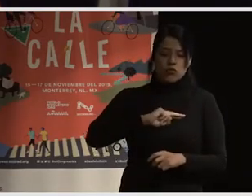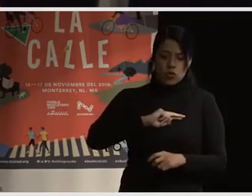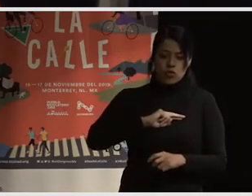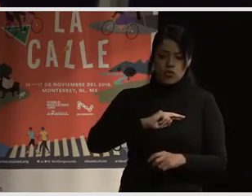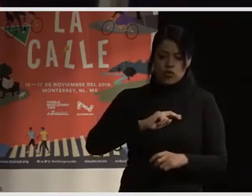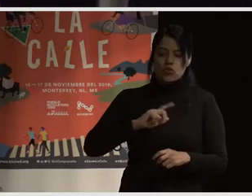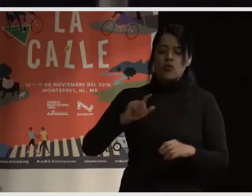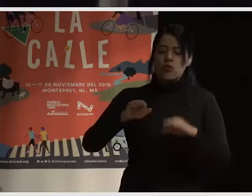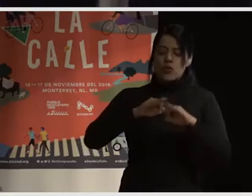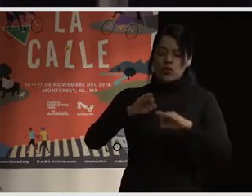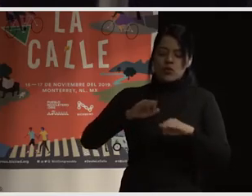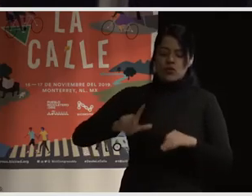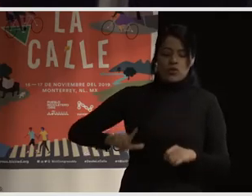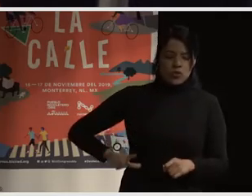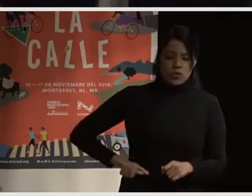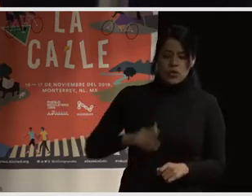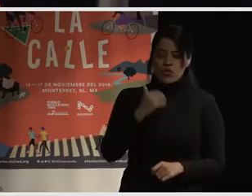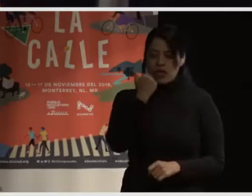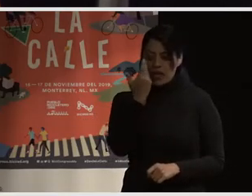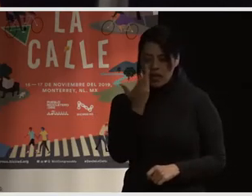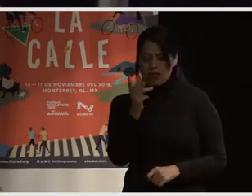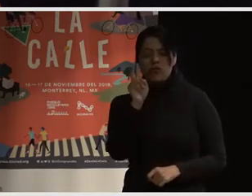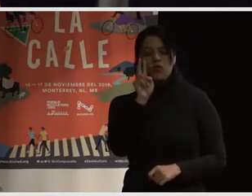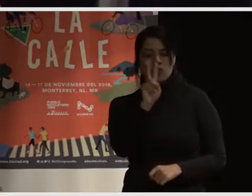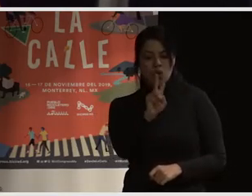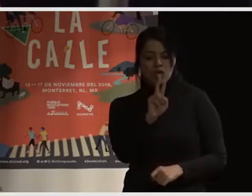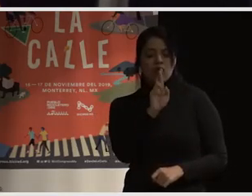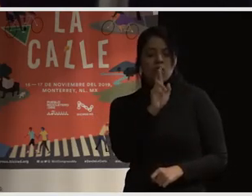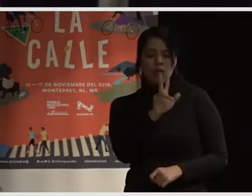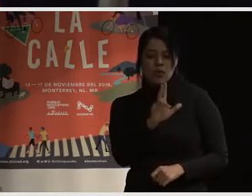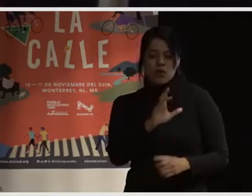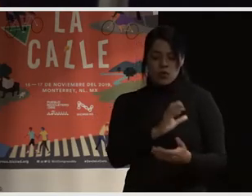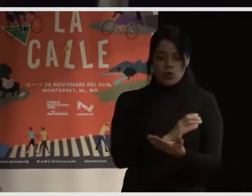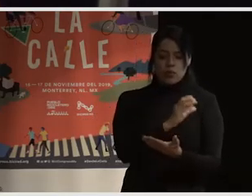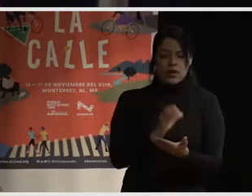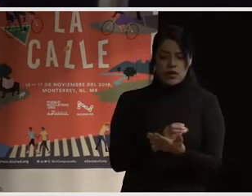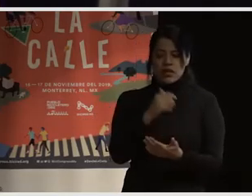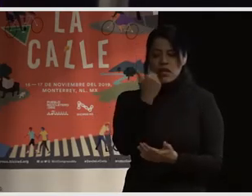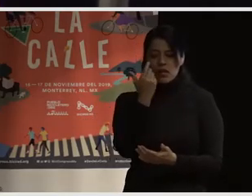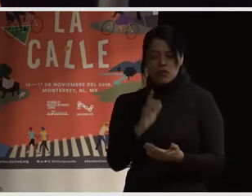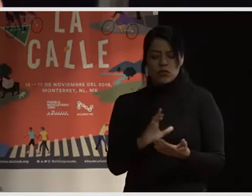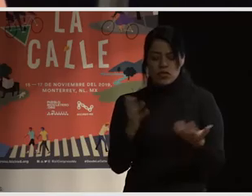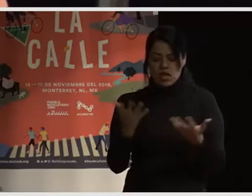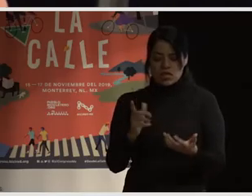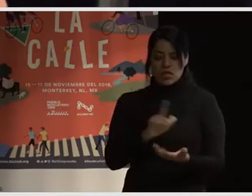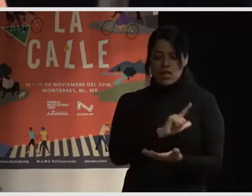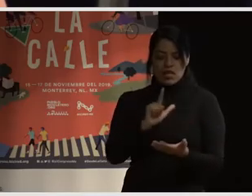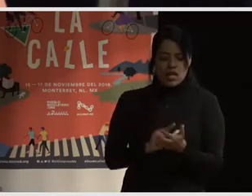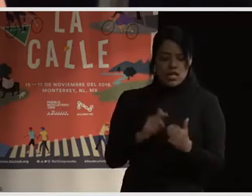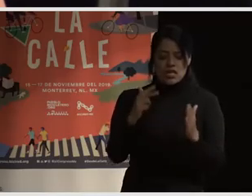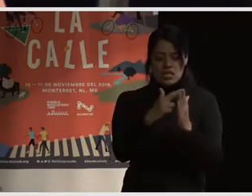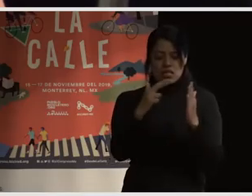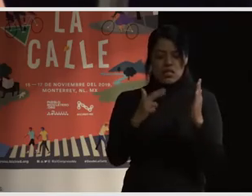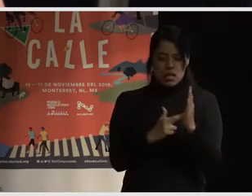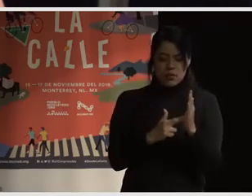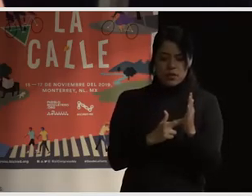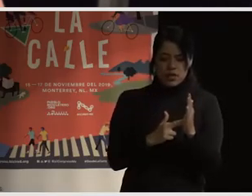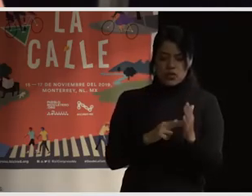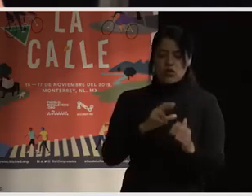funcionarios públicos queremos ver lo mejor para la ciudad queremos hacer leyes queremos ser reglamentos que puedan